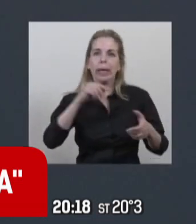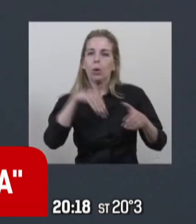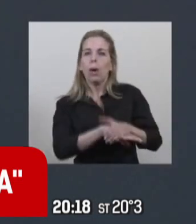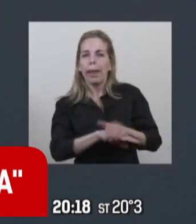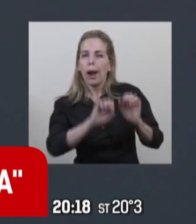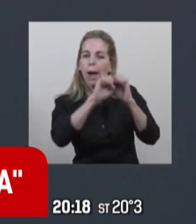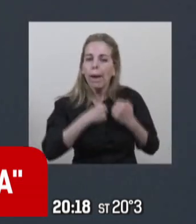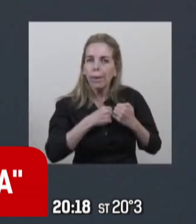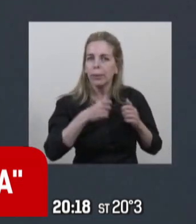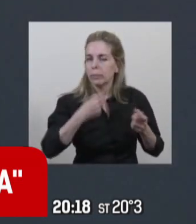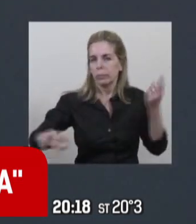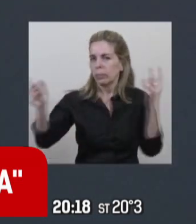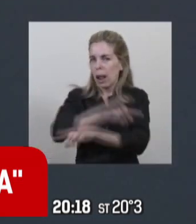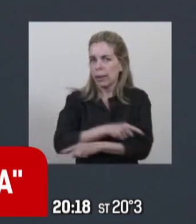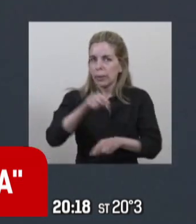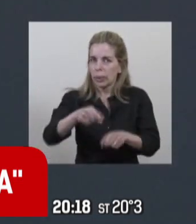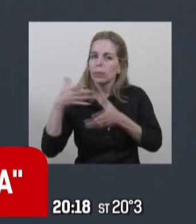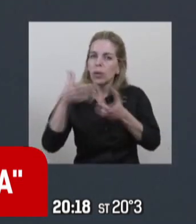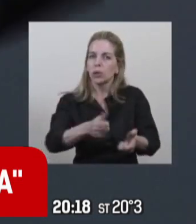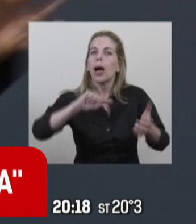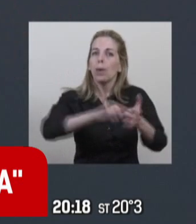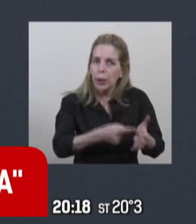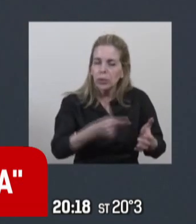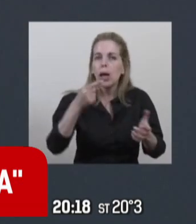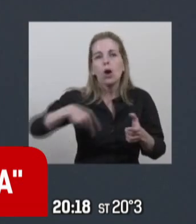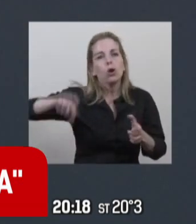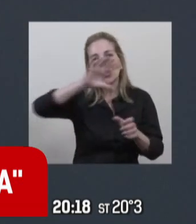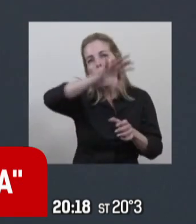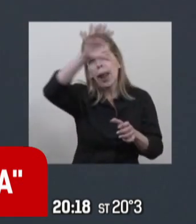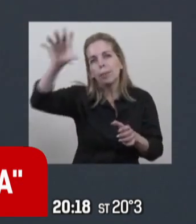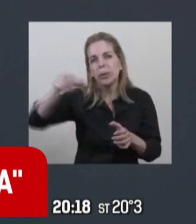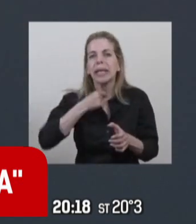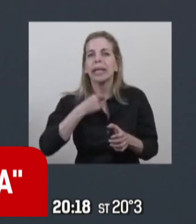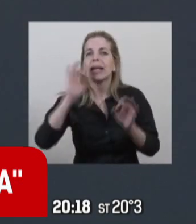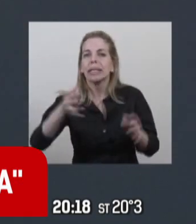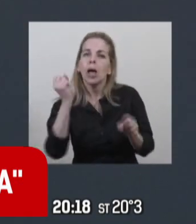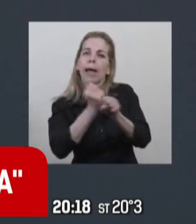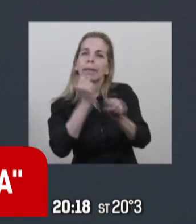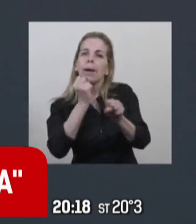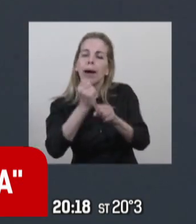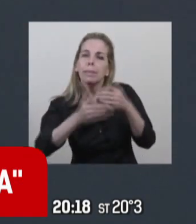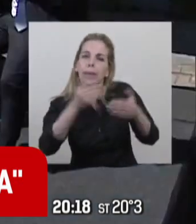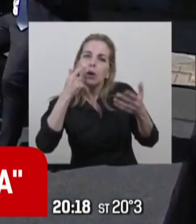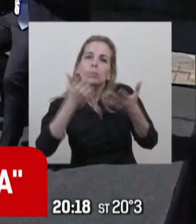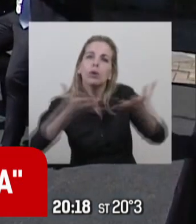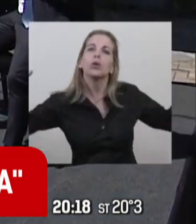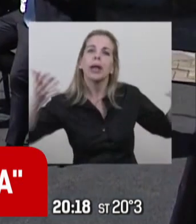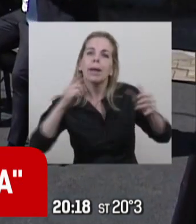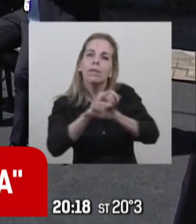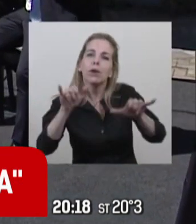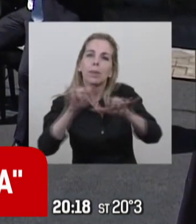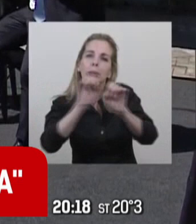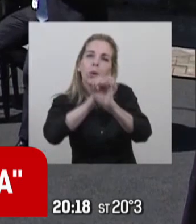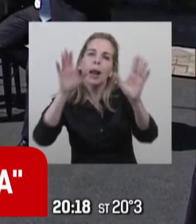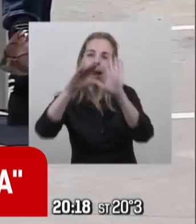en la provincia, y es algo que quiero aclarar siempre, con trabajadores y trabajadoras del Estado provincial, de los sectores informáticos